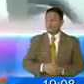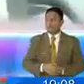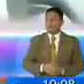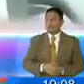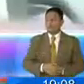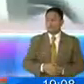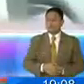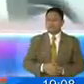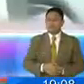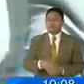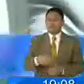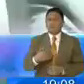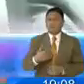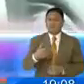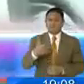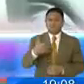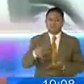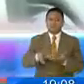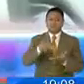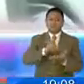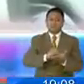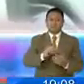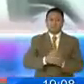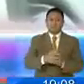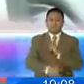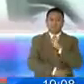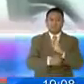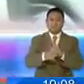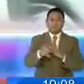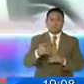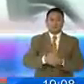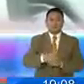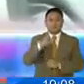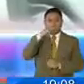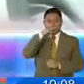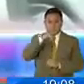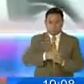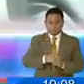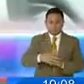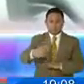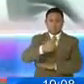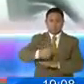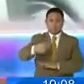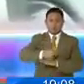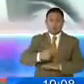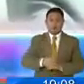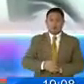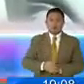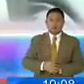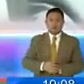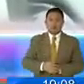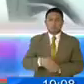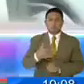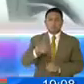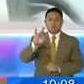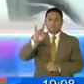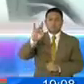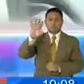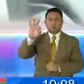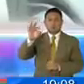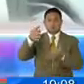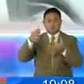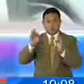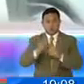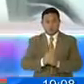Napo, Orellana, Sucumbíos. El día 7 de febrero, Guayas, se realiza el despacho el día 8 y 9 de